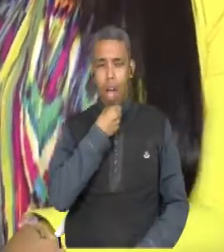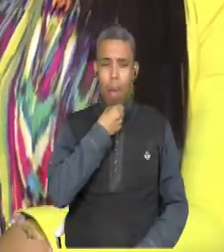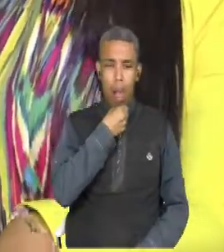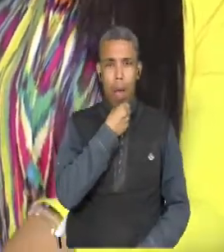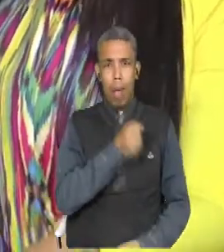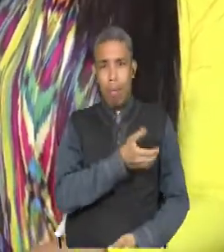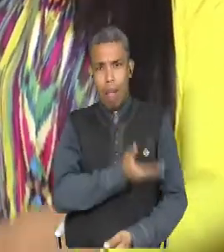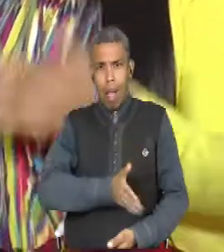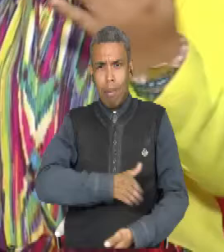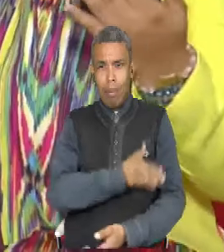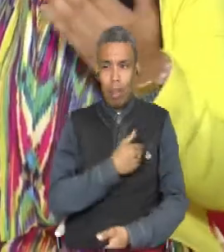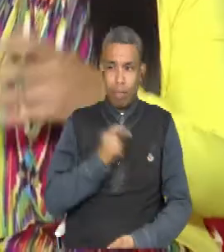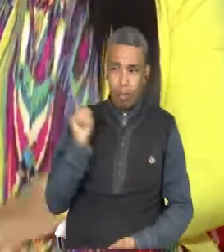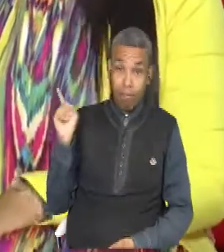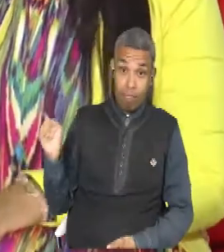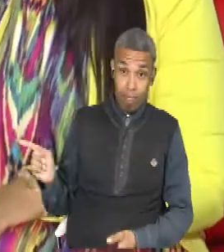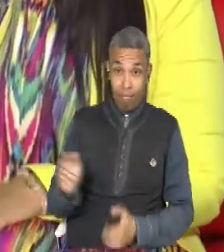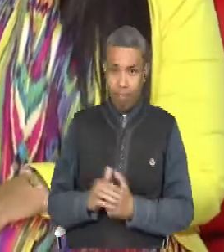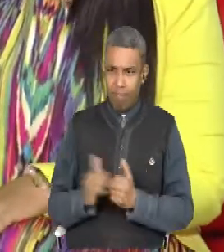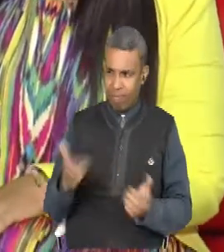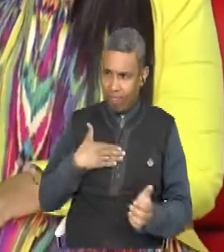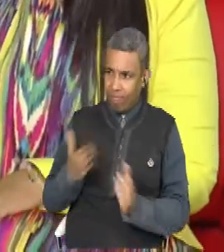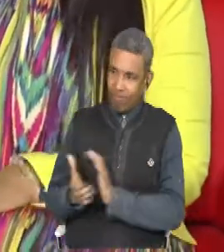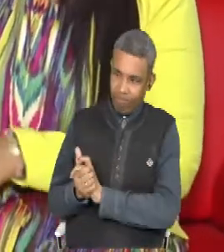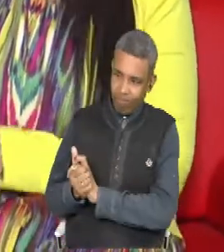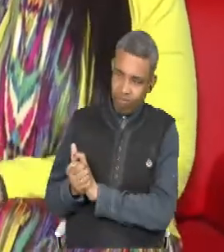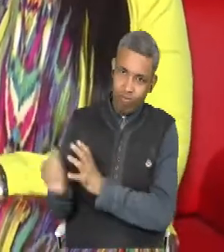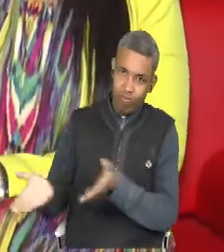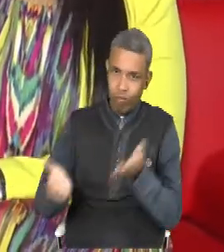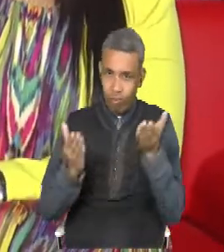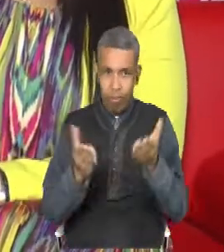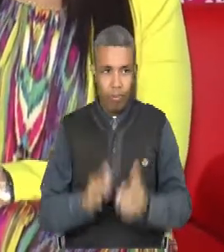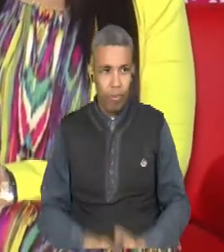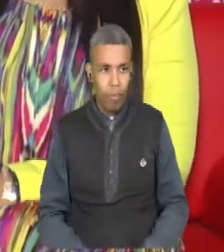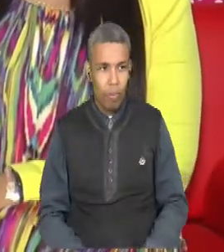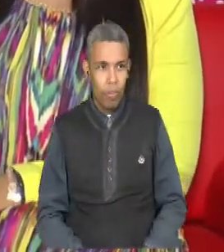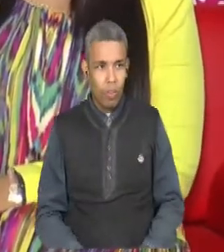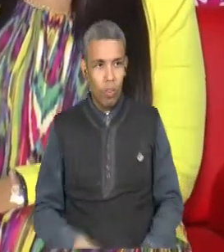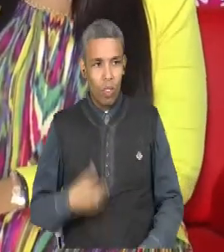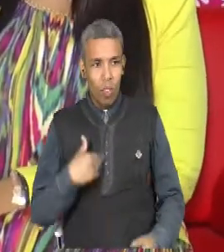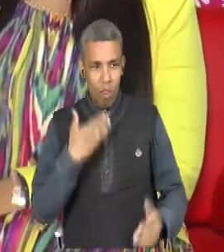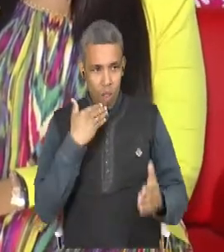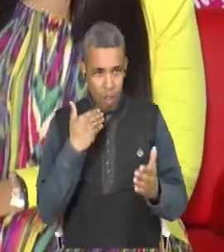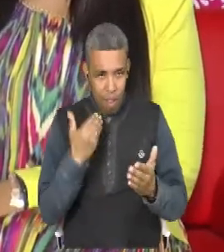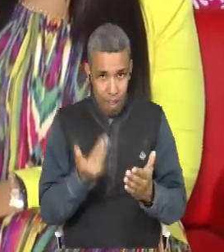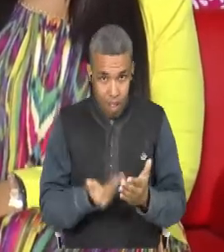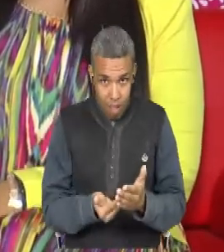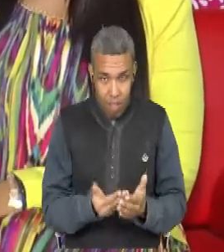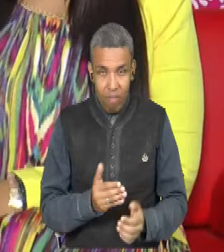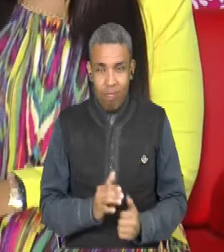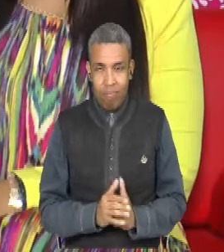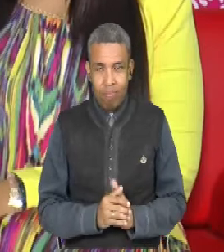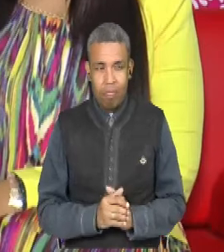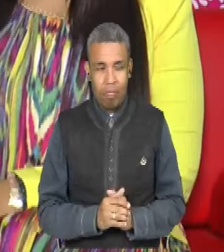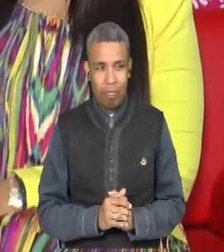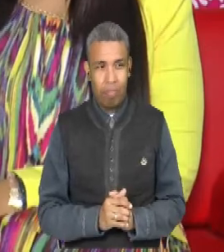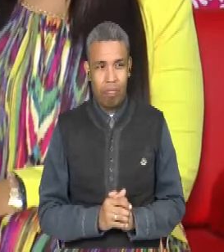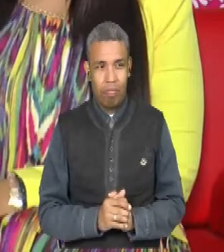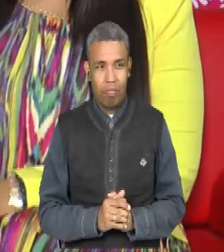Ernesto, bienvenido y el saludo para todos nuestros televidentes. Hola Jennifer, muchísimas gracias por la invitación. Saludos a todos los